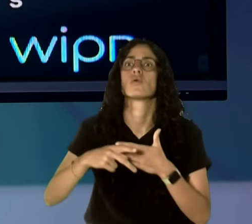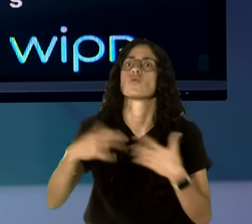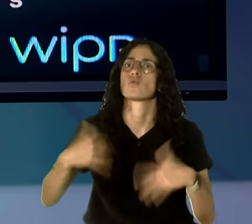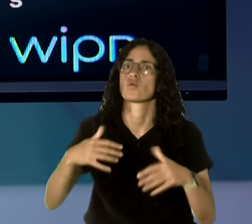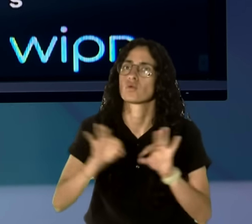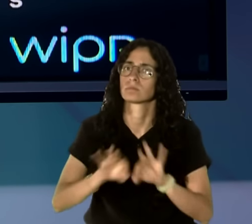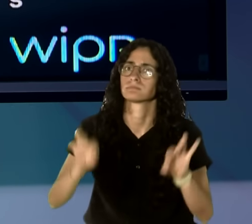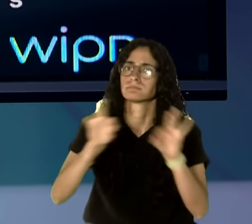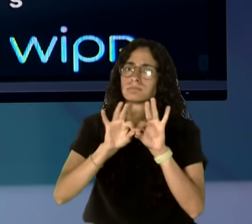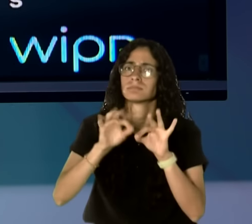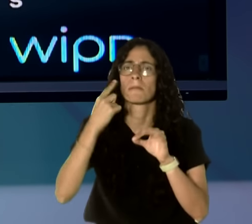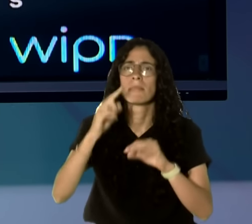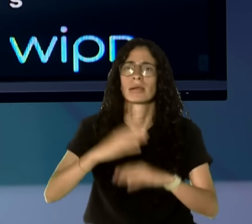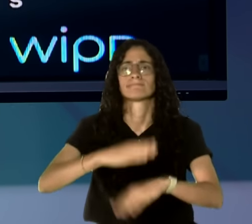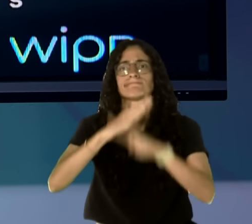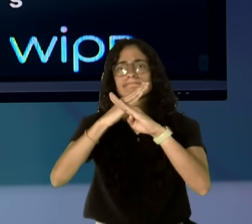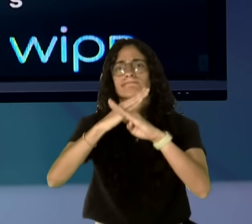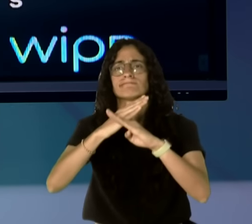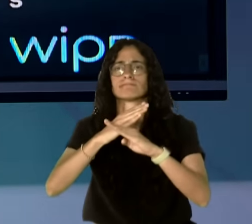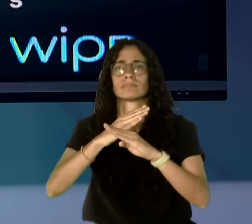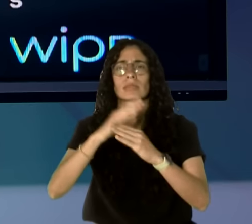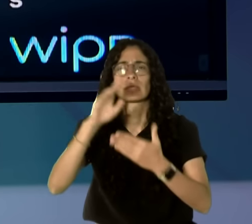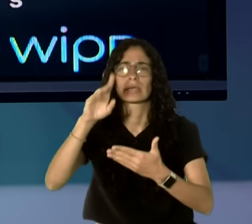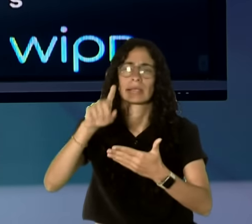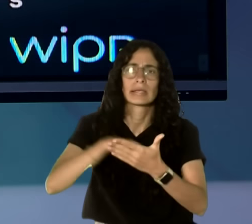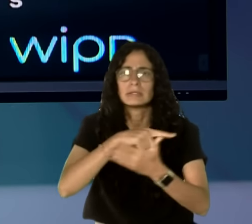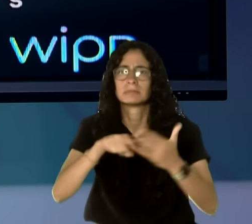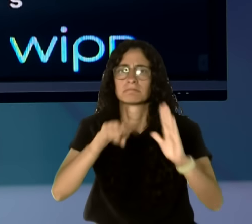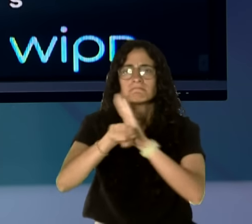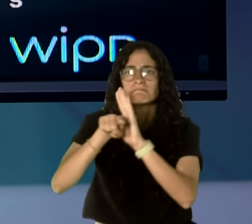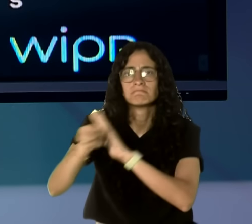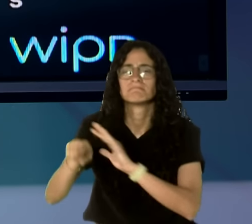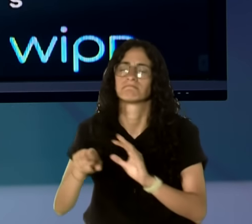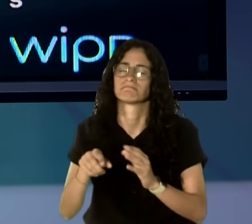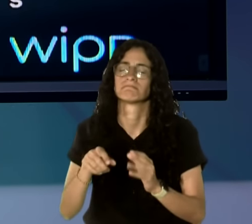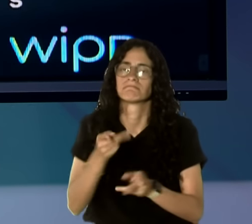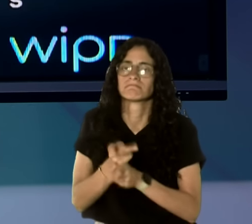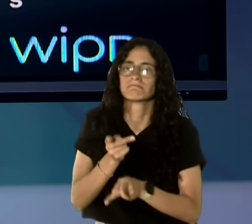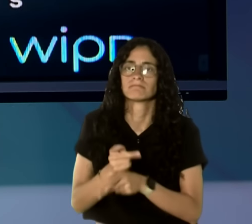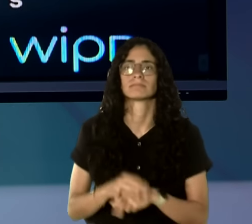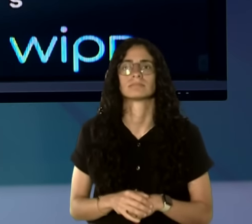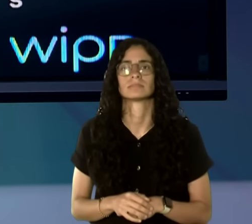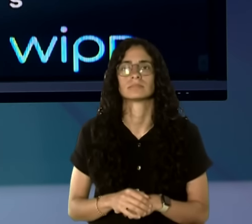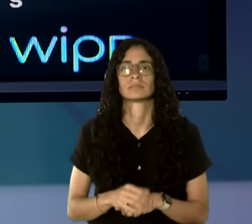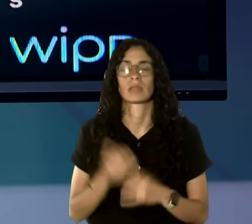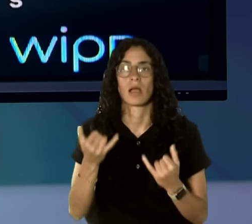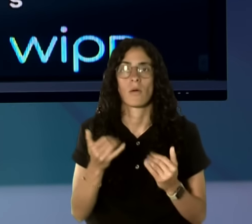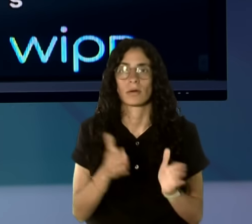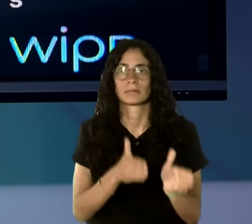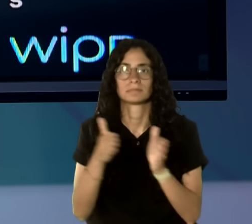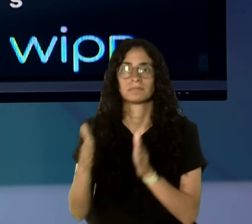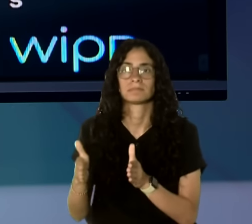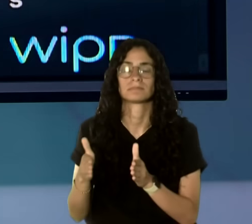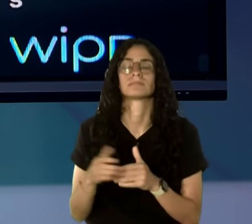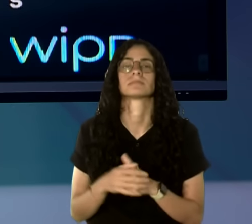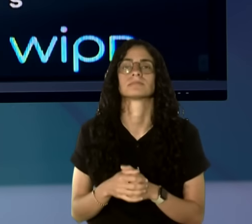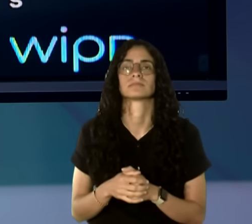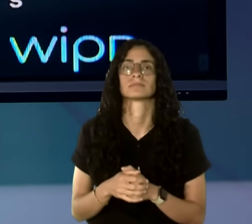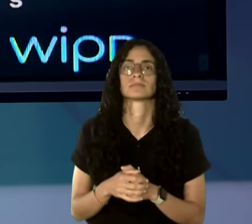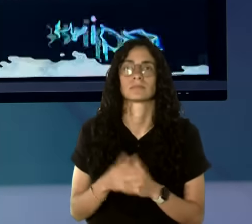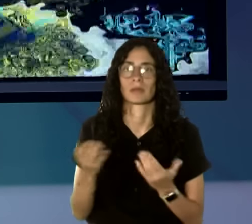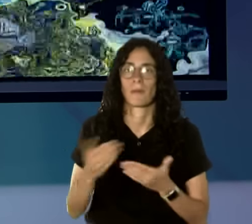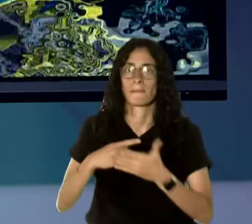para combatir el crimen y continuamos llevándoles a ustedes la información pero vamos de inmediato con esta esta parte de los